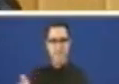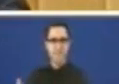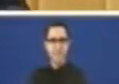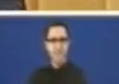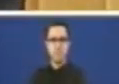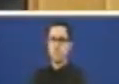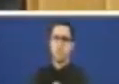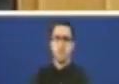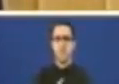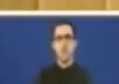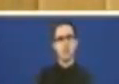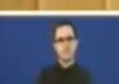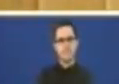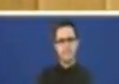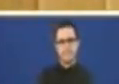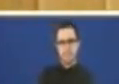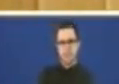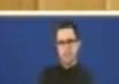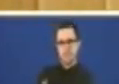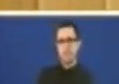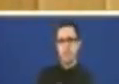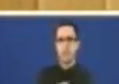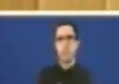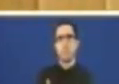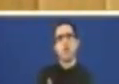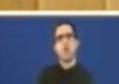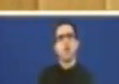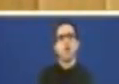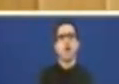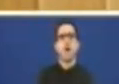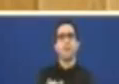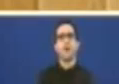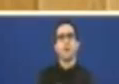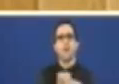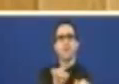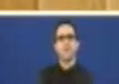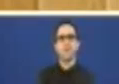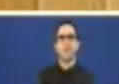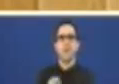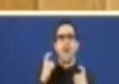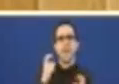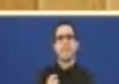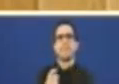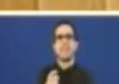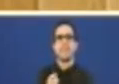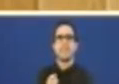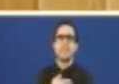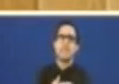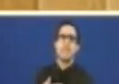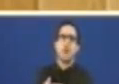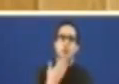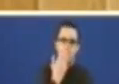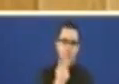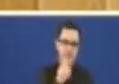sí que fala este decreto lei das preferentes, pero non no sentido seguramente que pretendían ou que preferirían os afectados